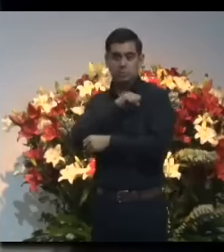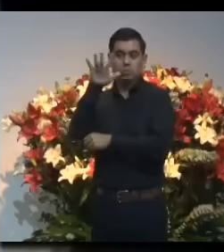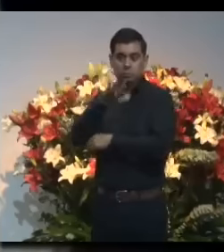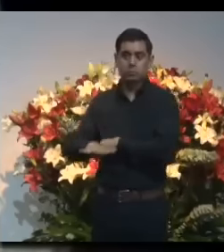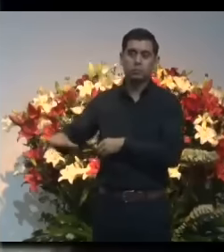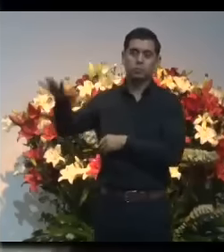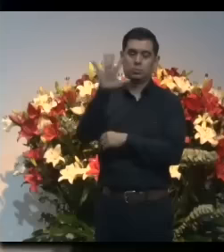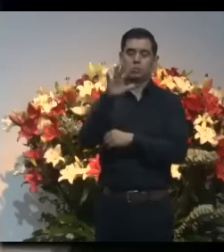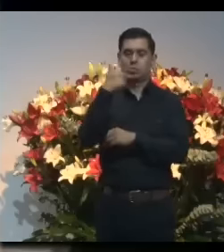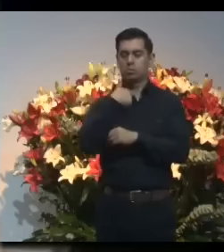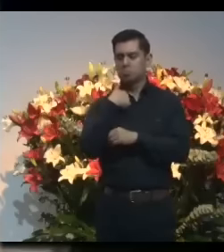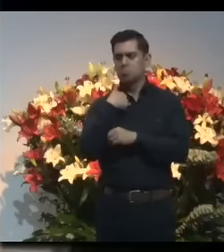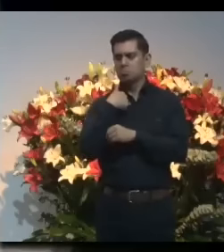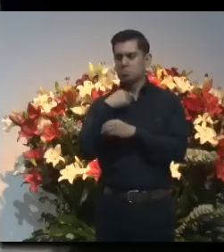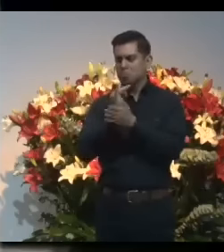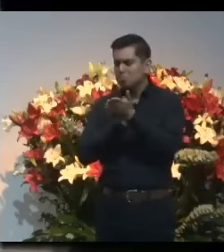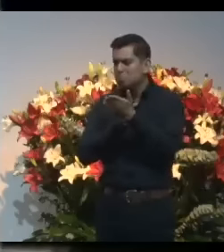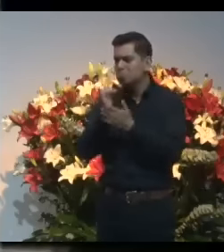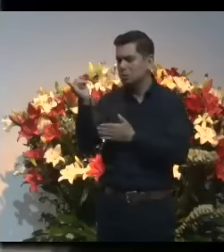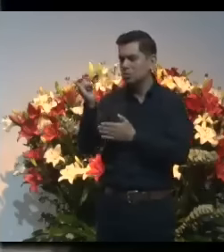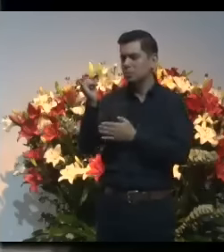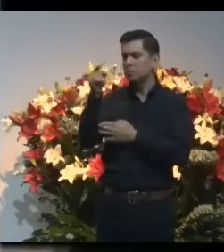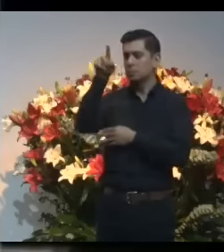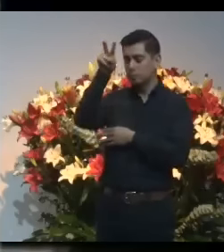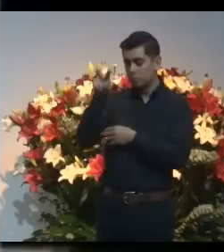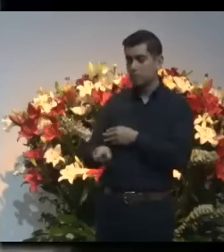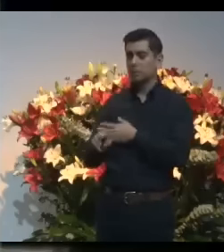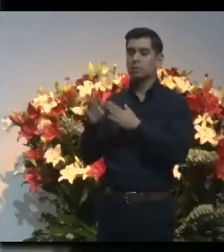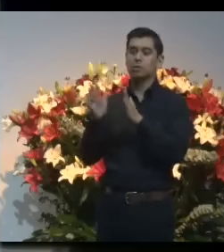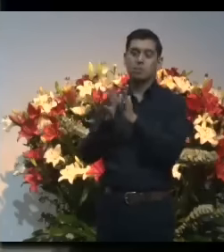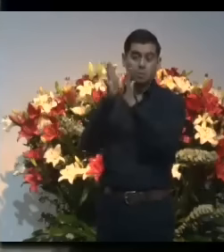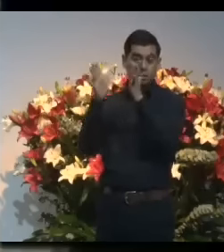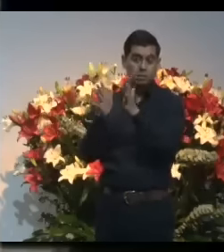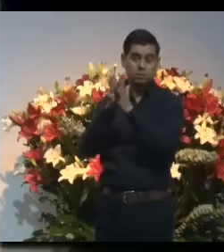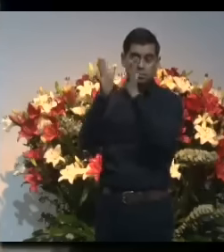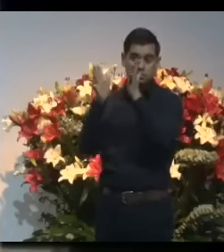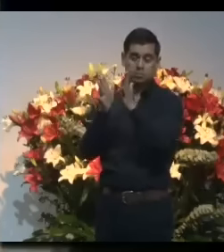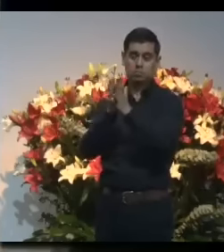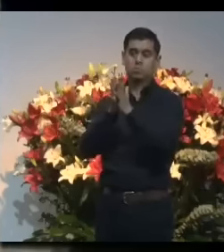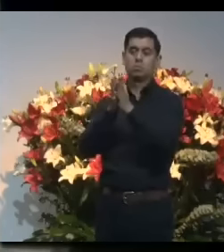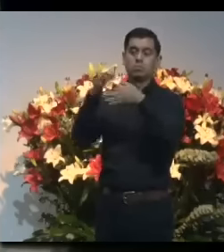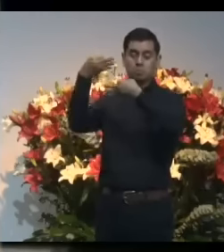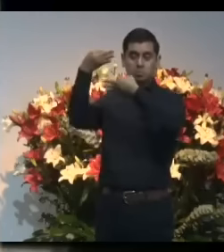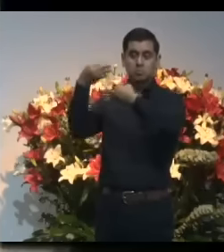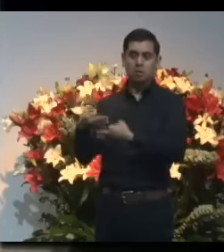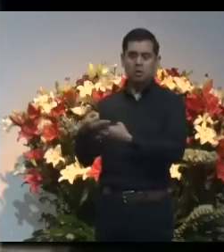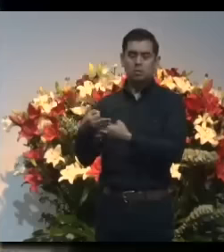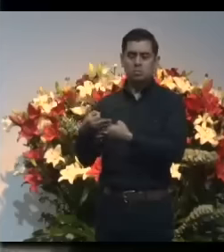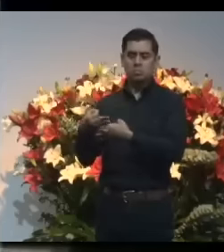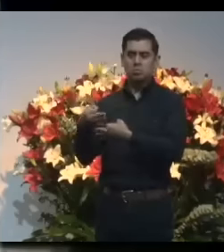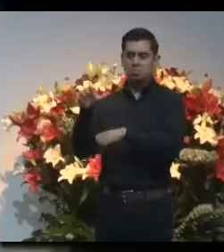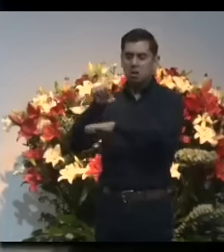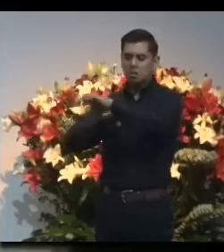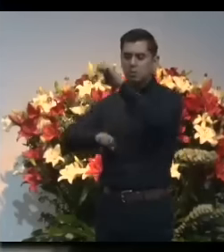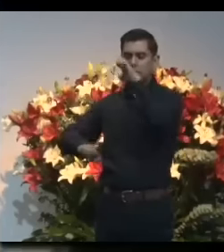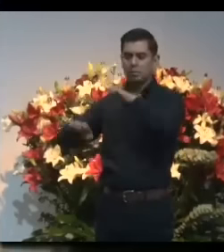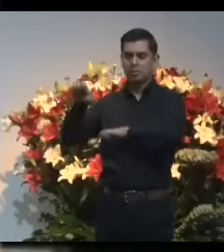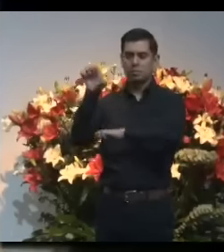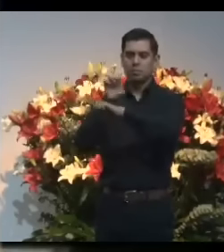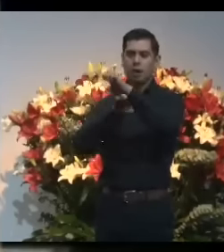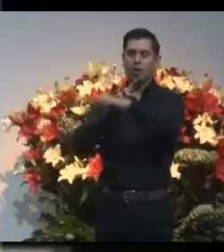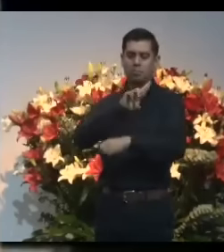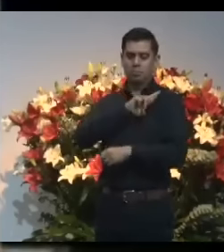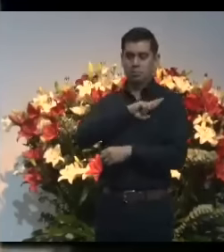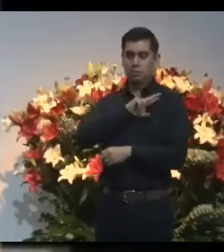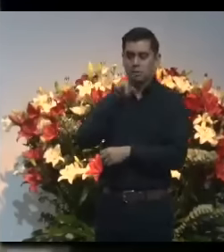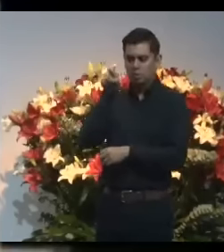de perder dinero en Pemex, que haya una participación ética del sector privado en exploración que está previsto